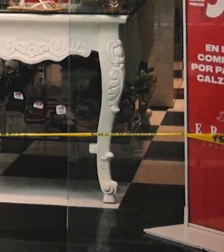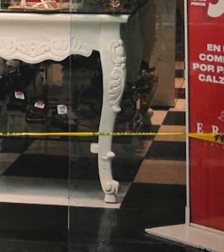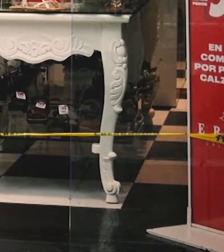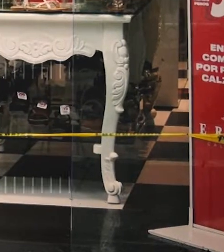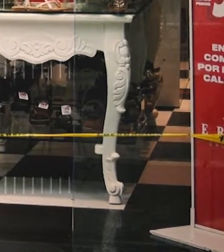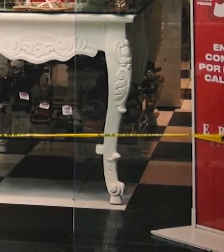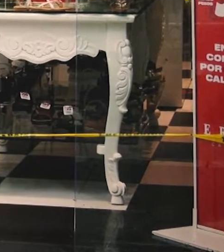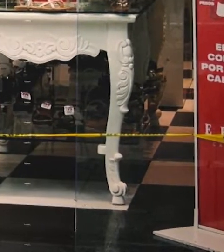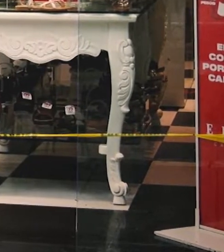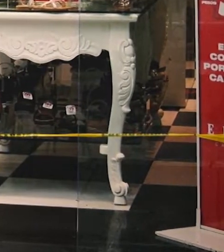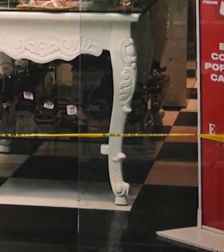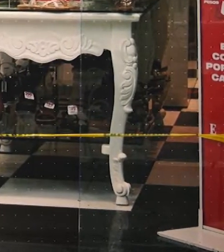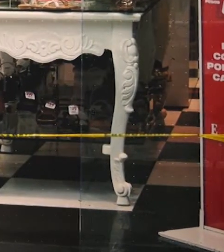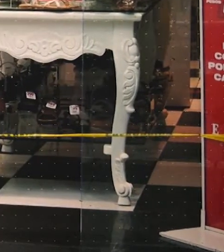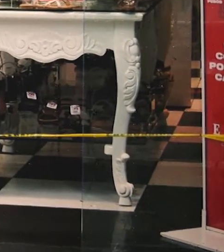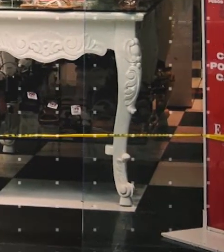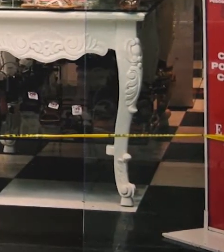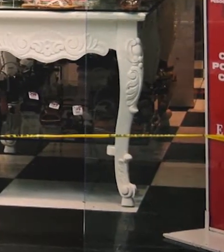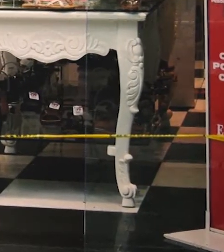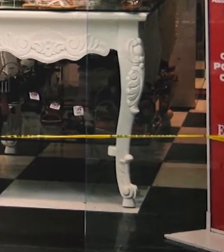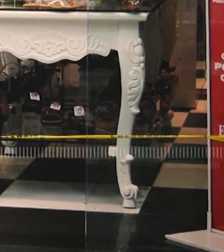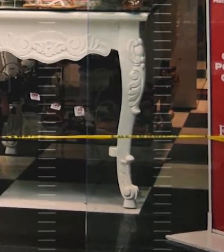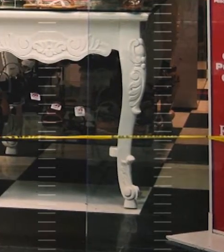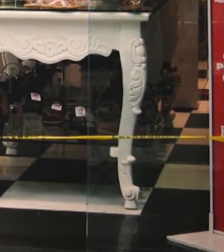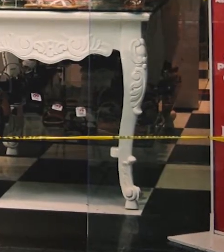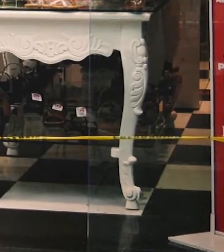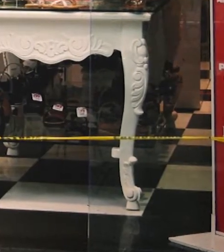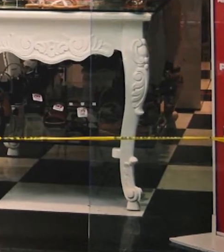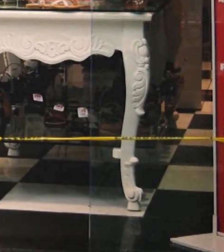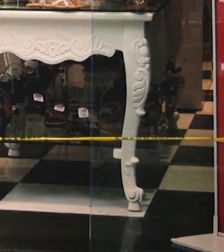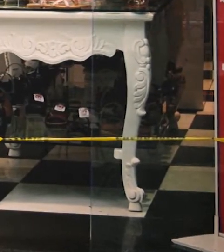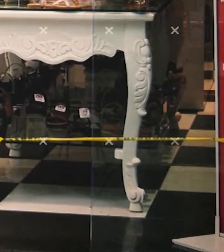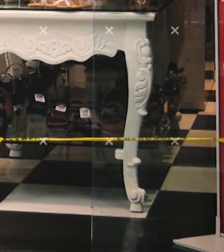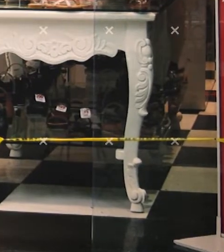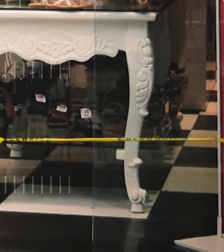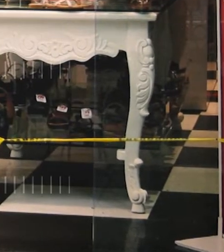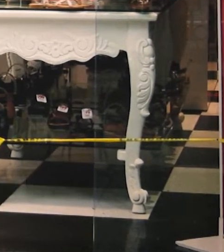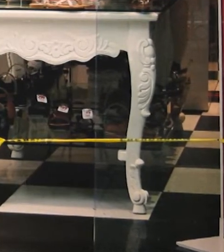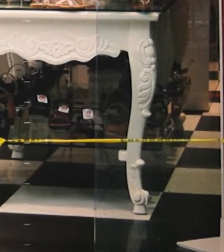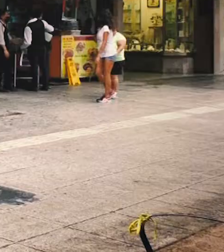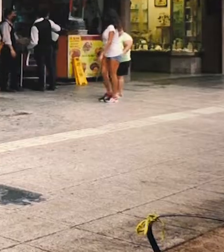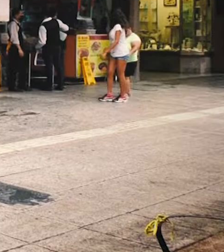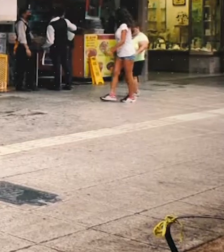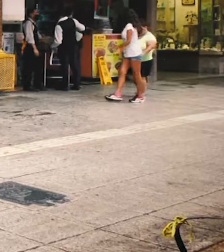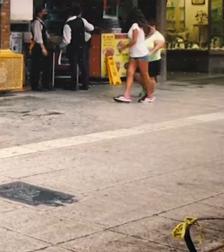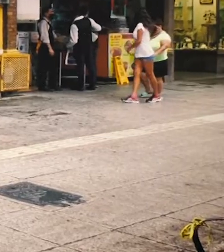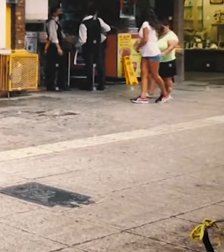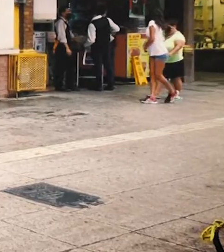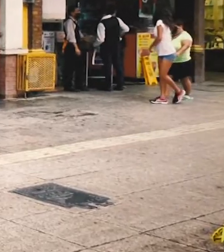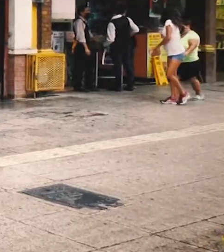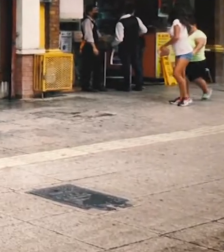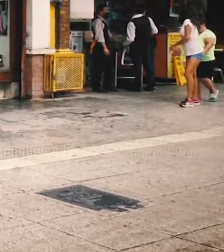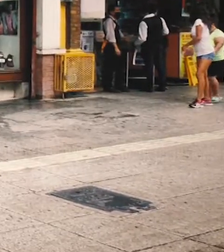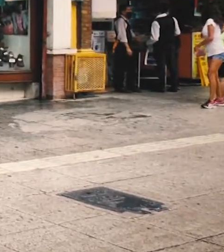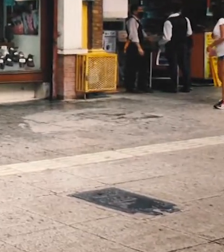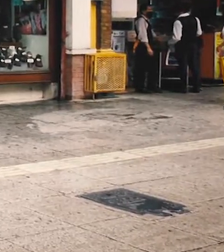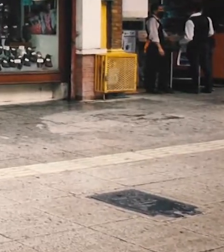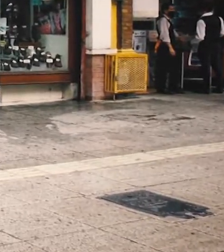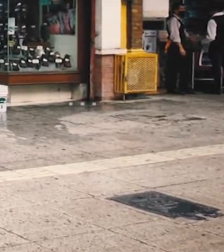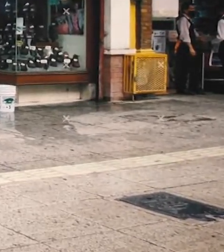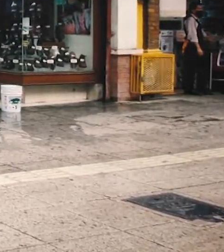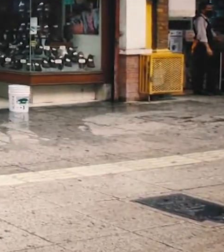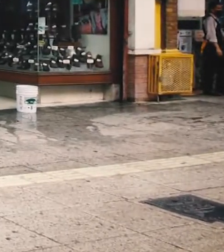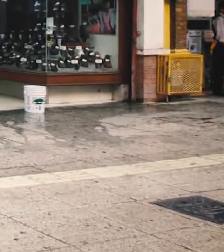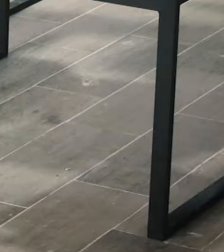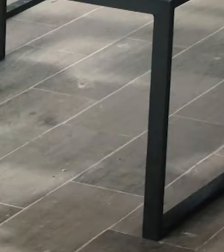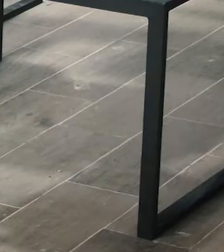beneficios como la generación de empleo vienen aparejadas con la utilidad propia de productos estratégicos o importados pero el